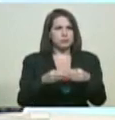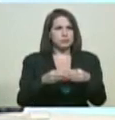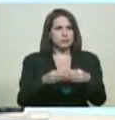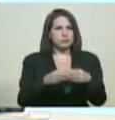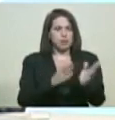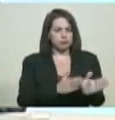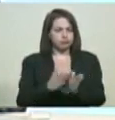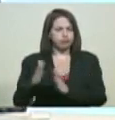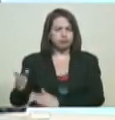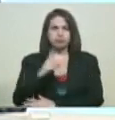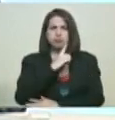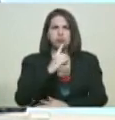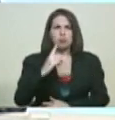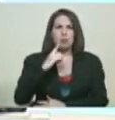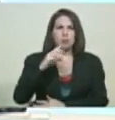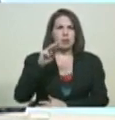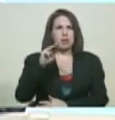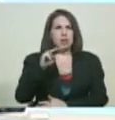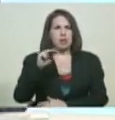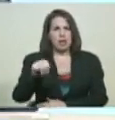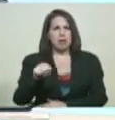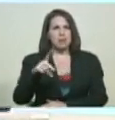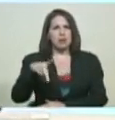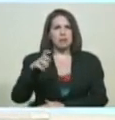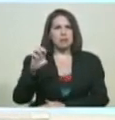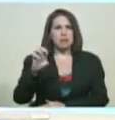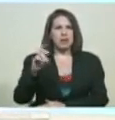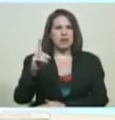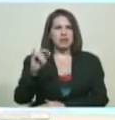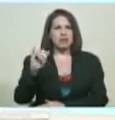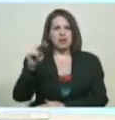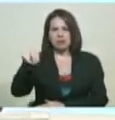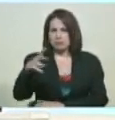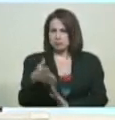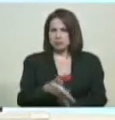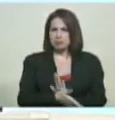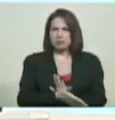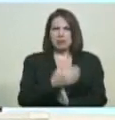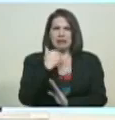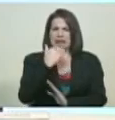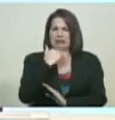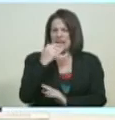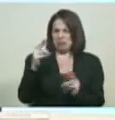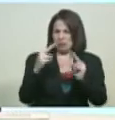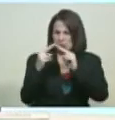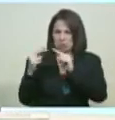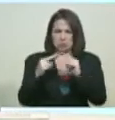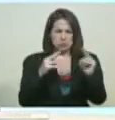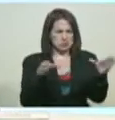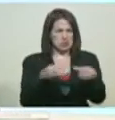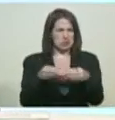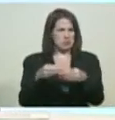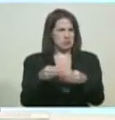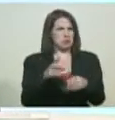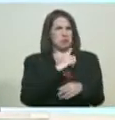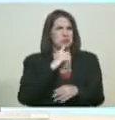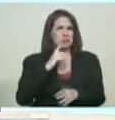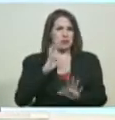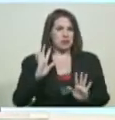organización llamado el mp bean alguien aquí conoció el mp dyn se acuerda el mp